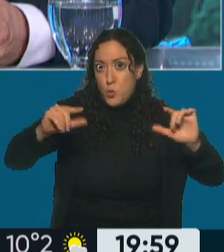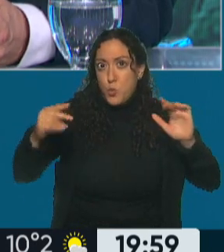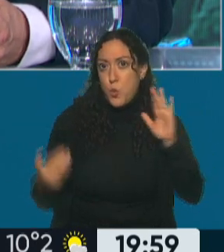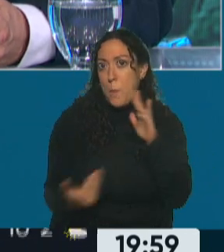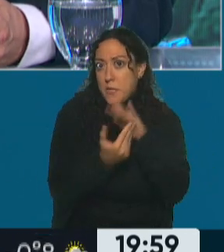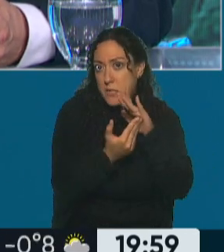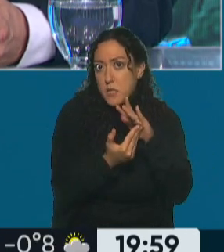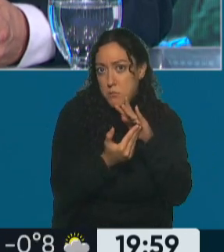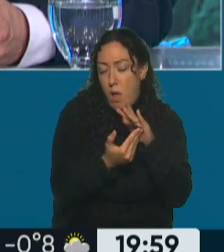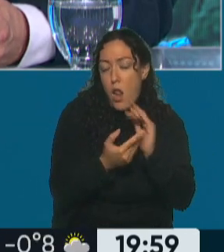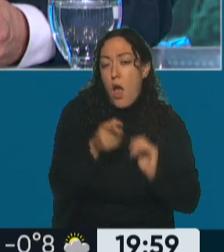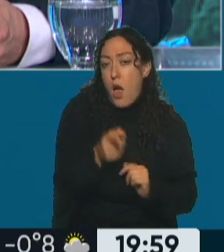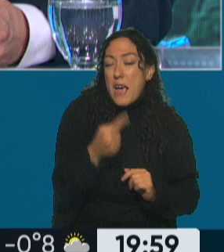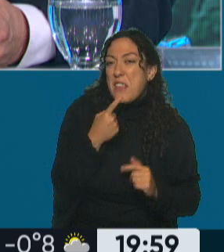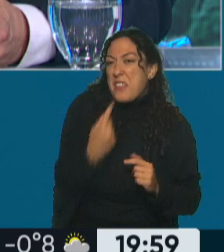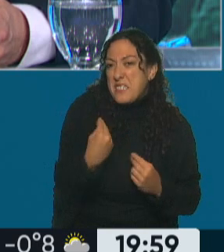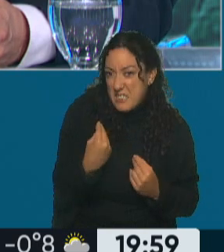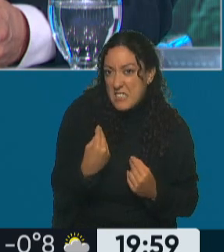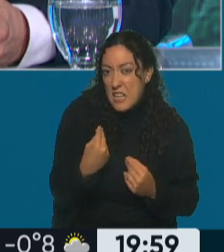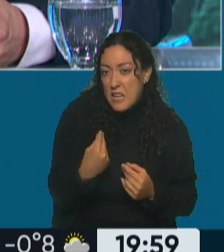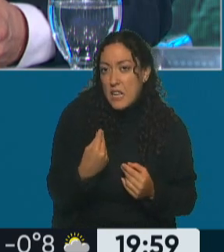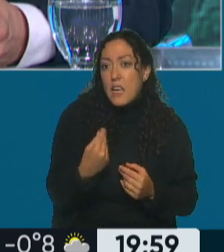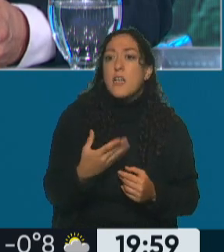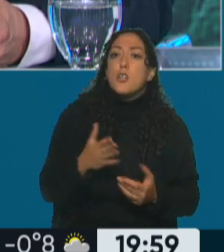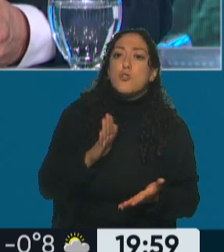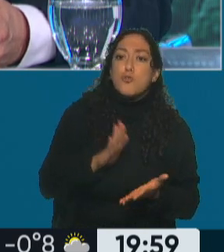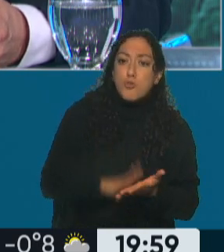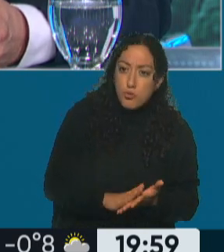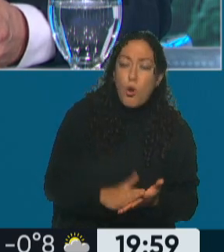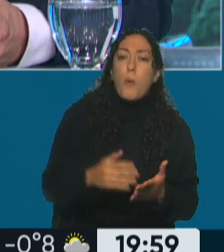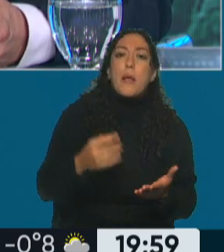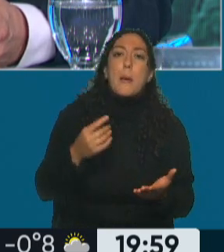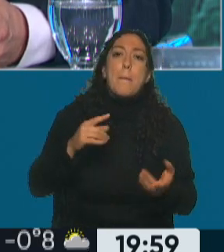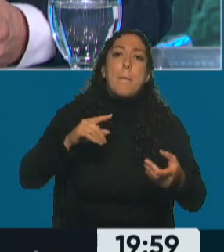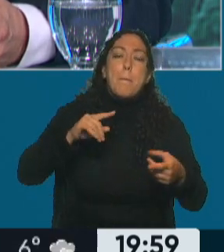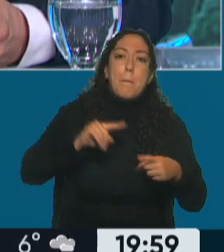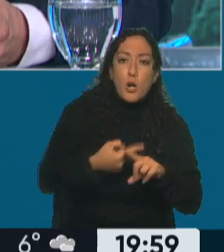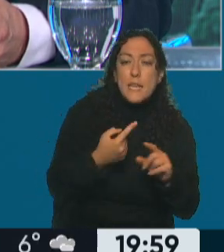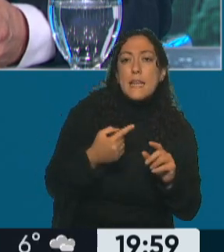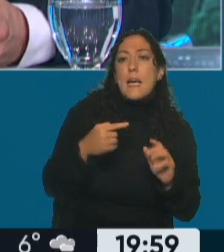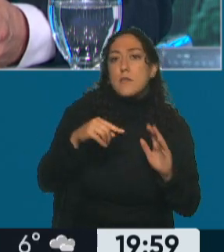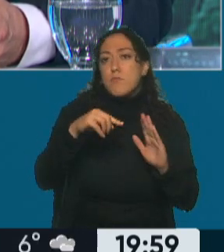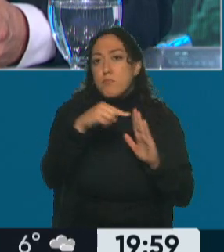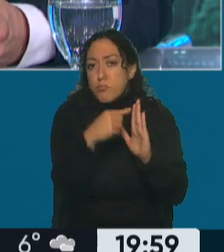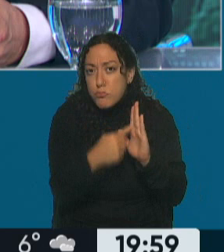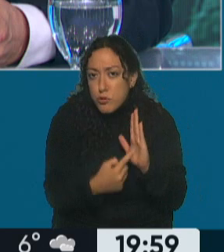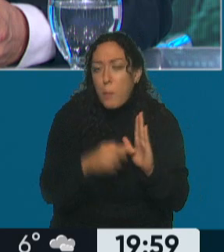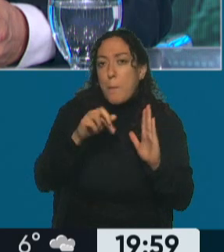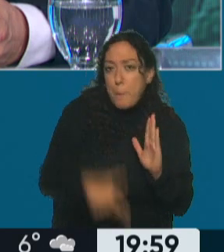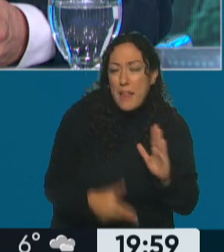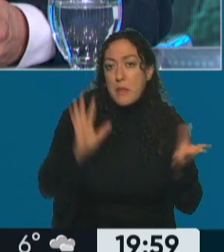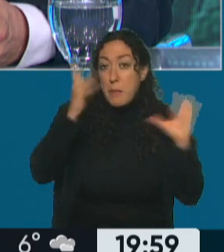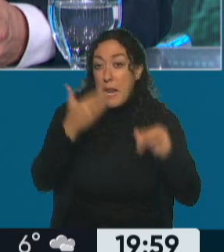documento, donde habla del ajuste que está desarrollando en su paquete de política Javier Milei, el apoyo que